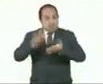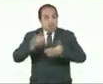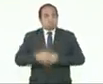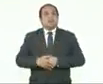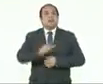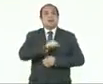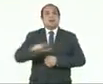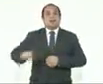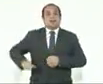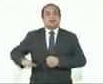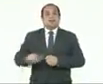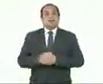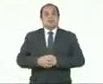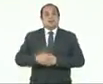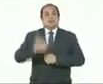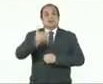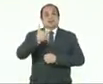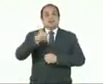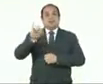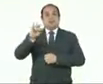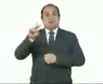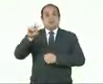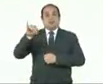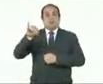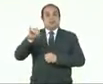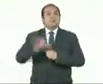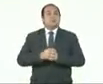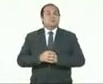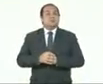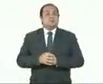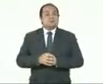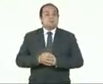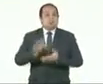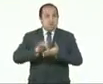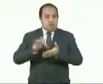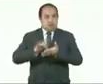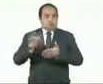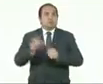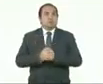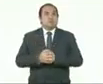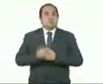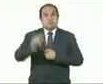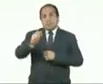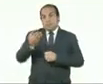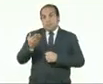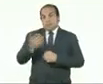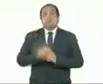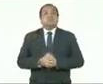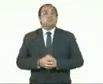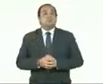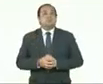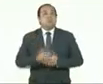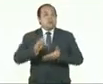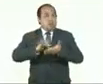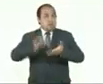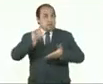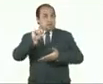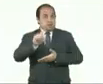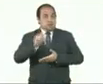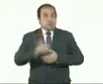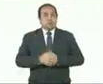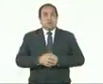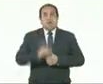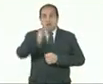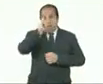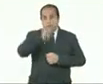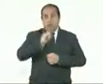al alcalde, a Giovanni Gutiérrez. Gracias por su recibimiento. Gracias también al coronel